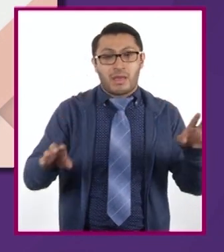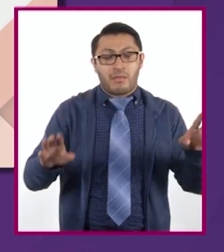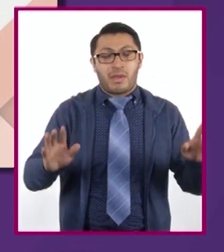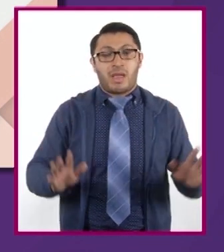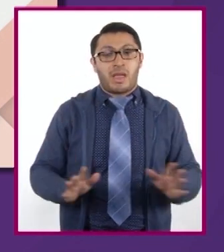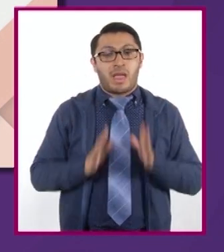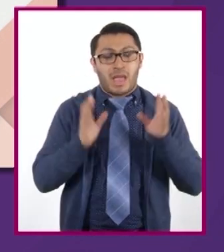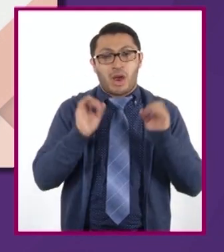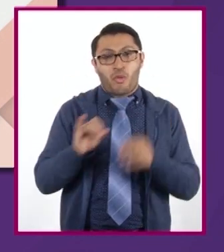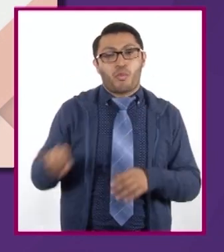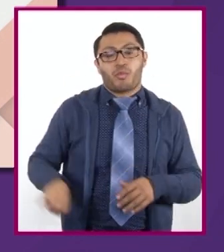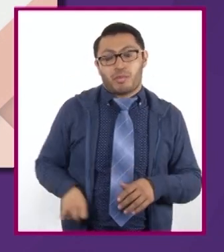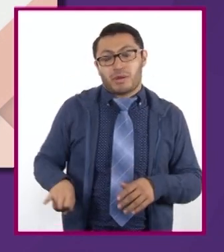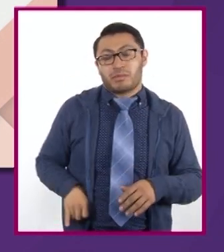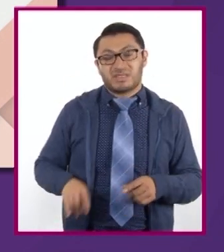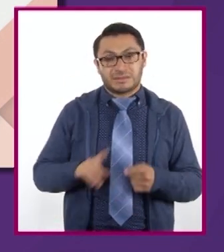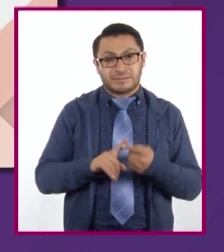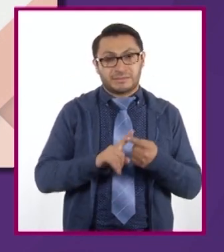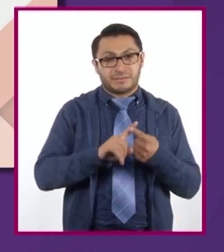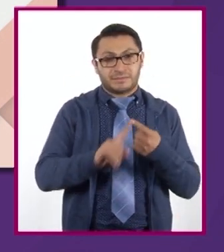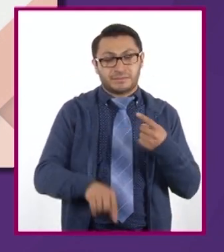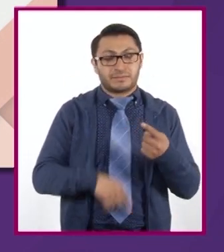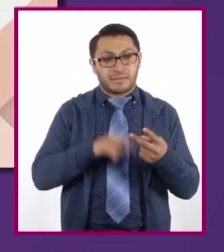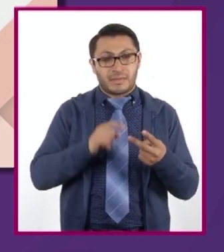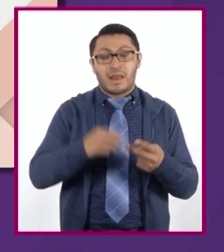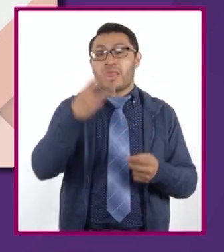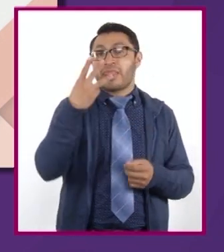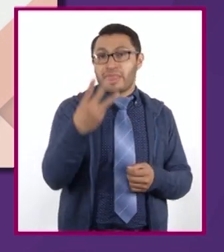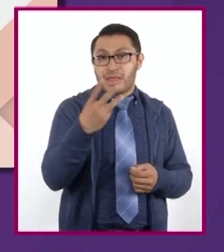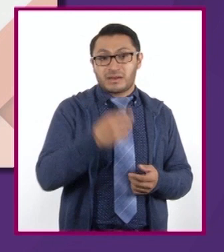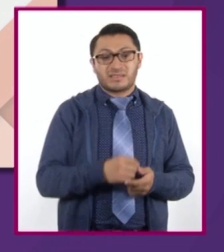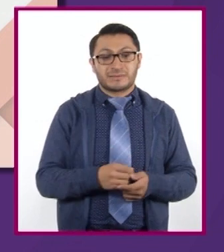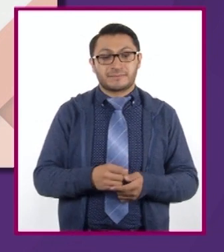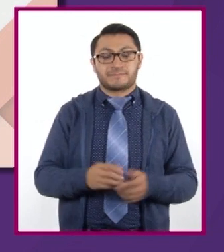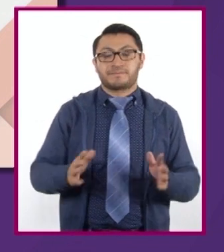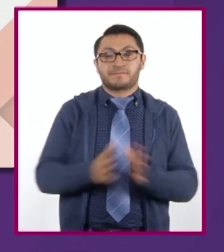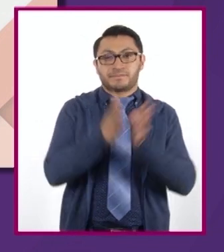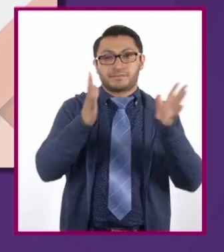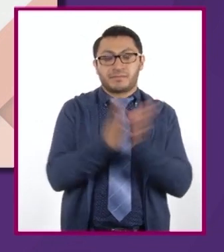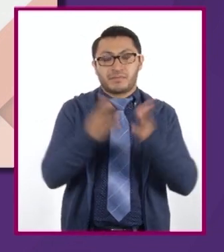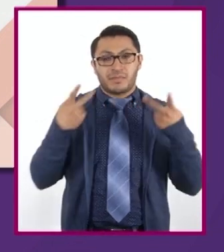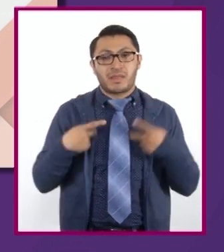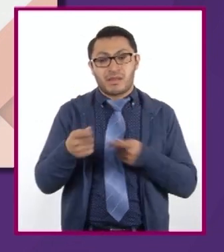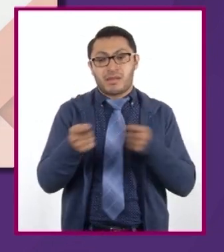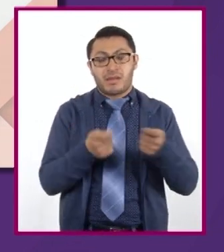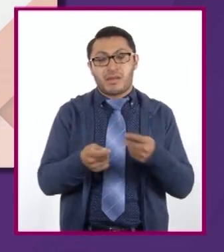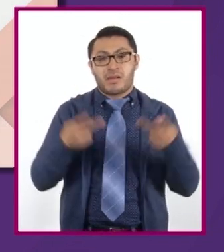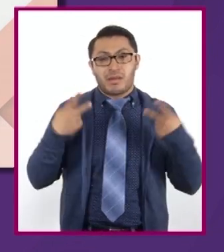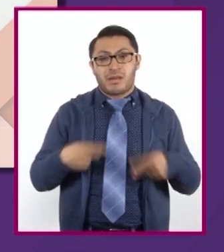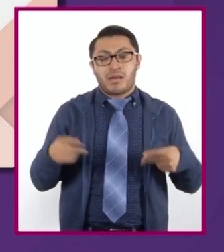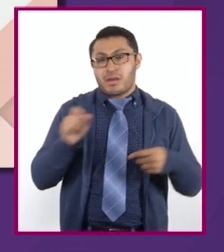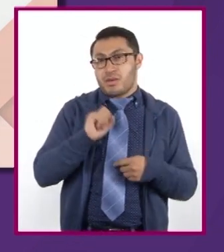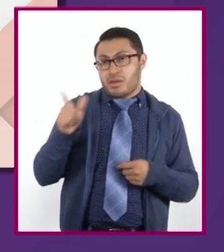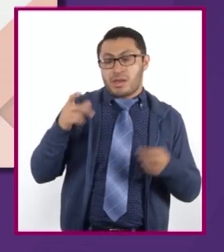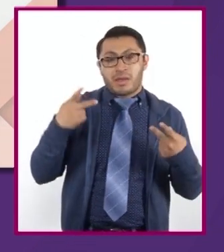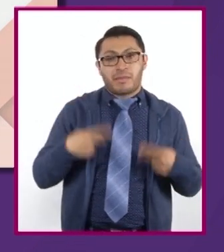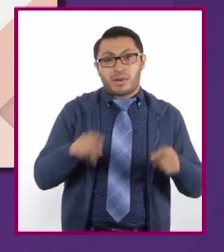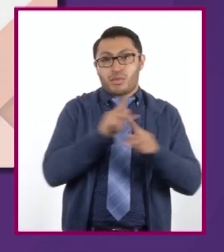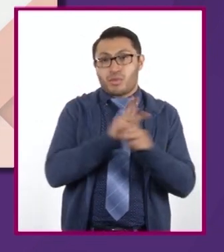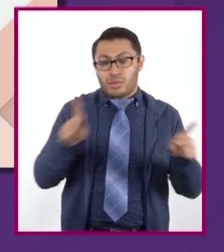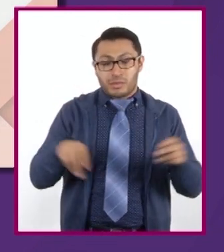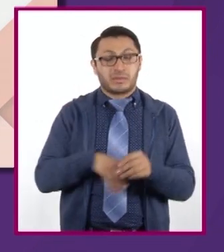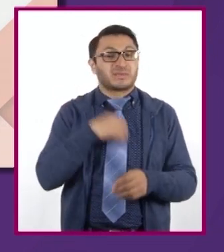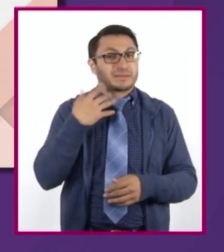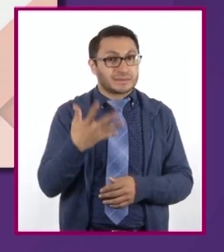o de interés general. 3. Participan un moderador, panelistas y el público.